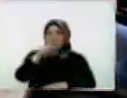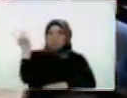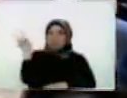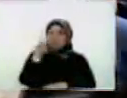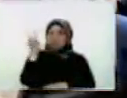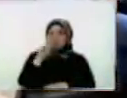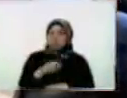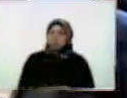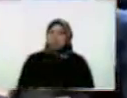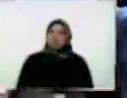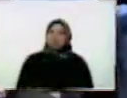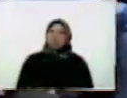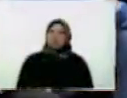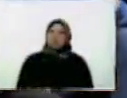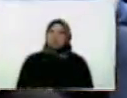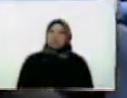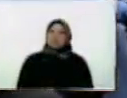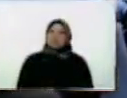Venezuela.